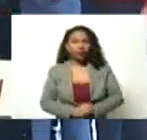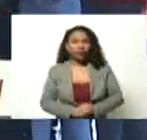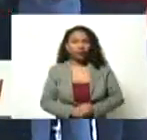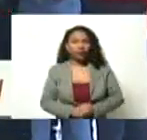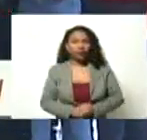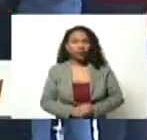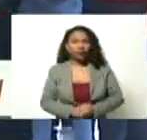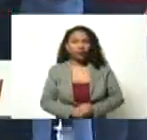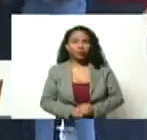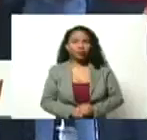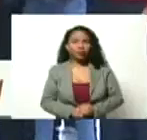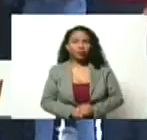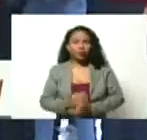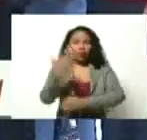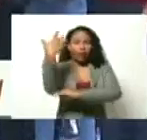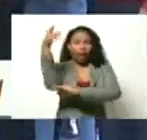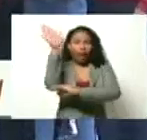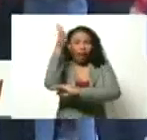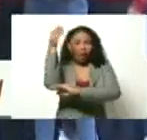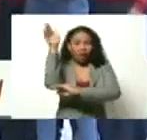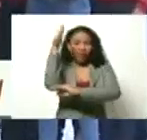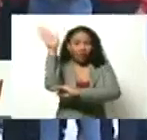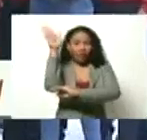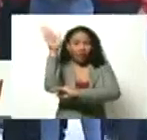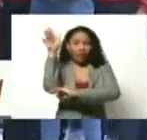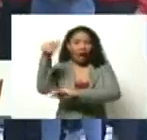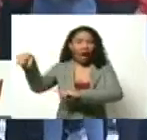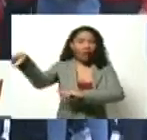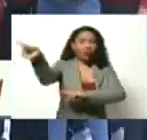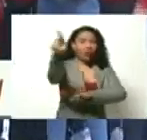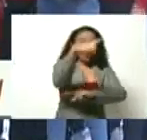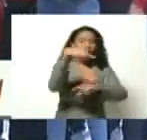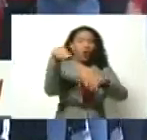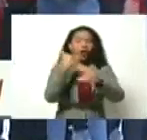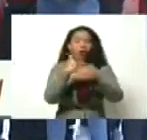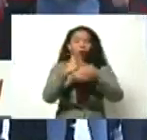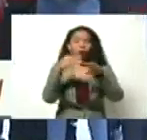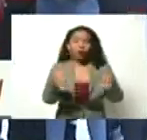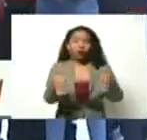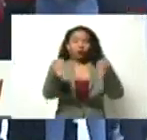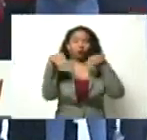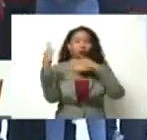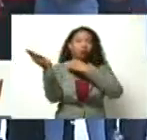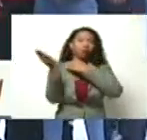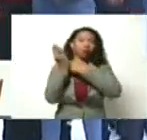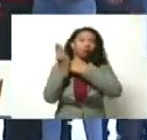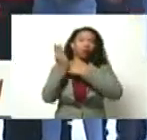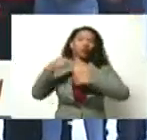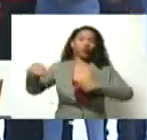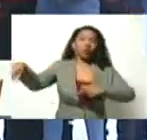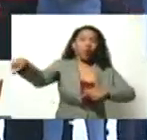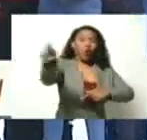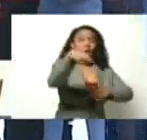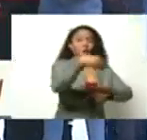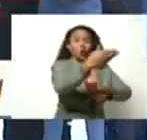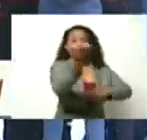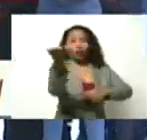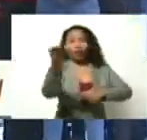este estandarte nos arropa a todos nos protege a todos muchachos ustedes que están